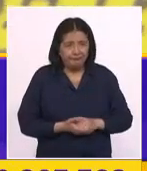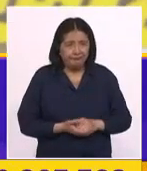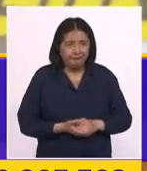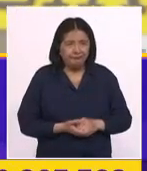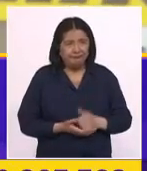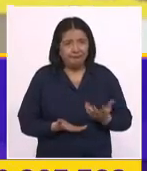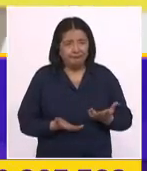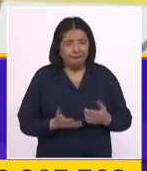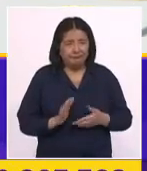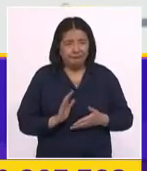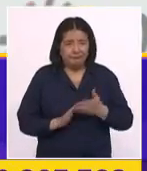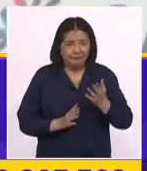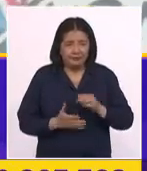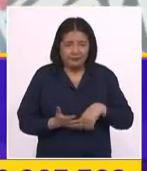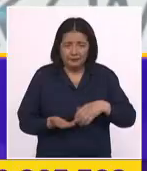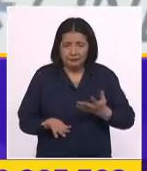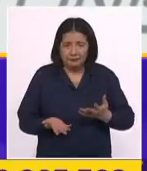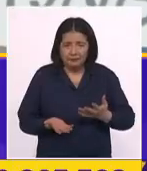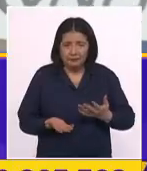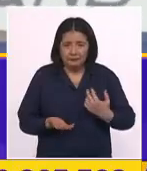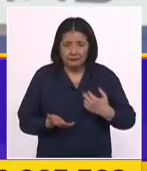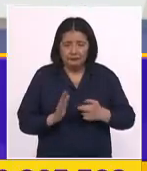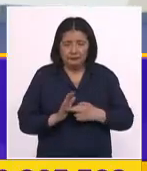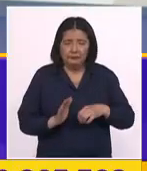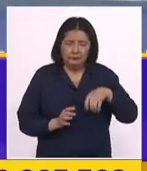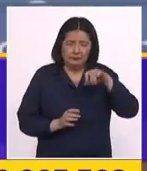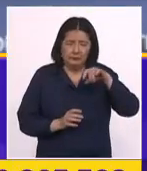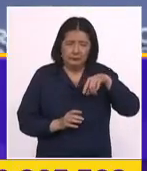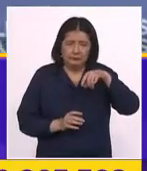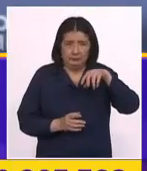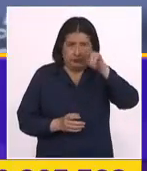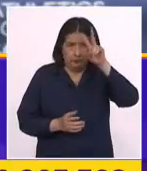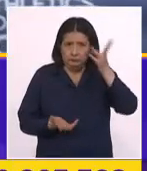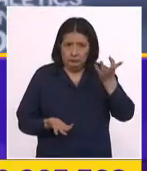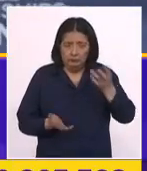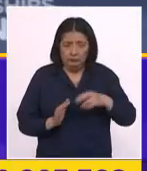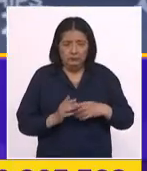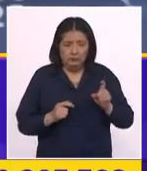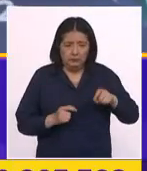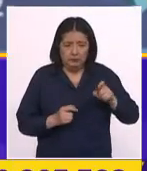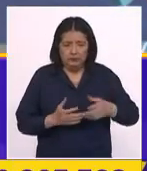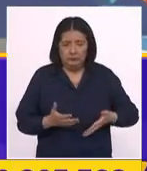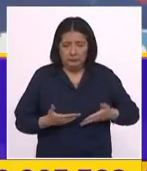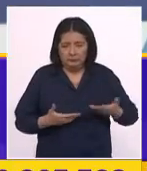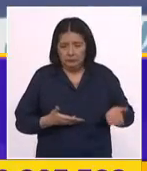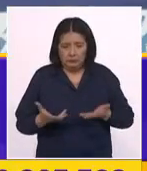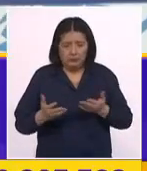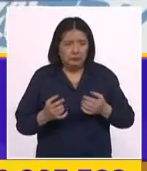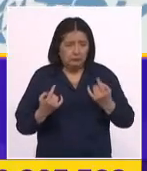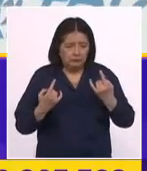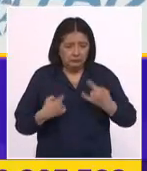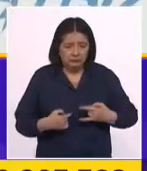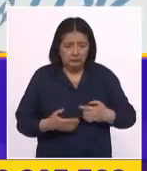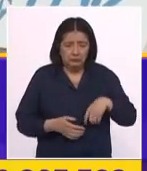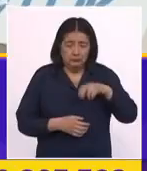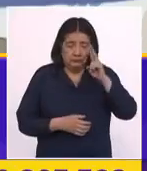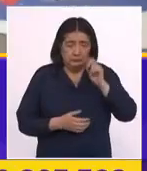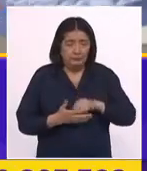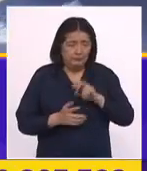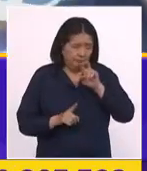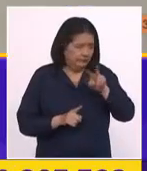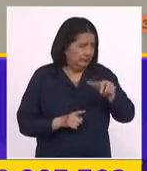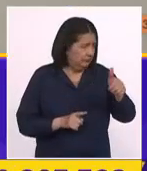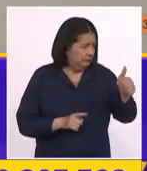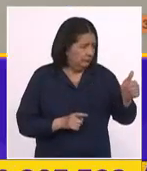que somos pues Perú, ¿no? Y tenemos que ir uniformados, o sea, representados Perú, pues, ¿no? Tú ves a los